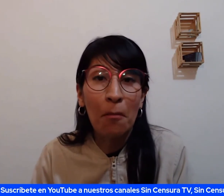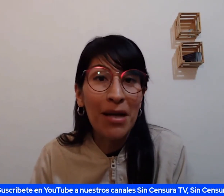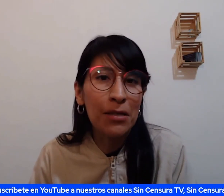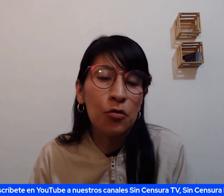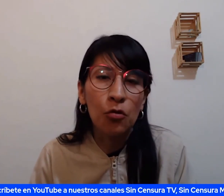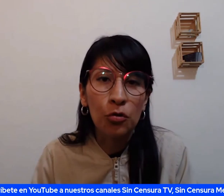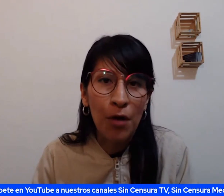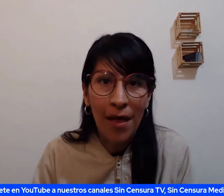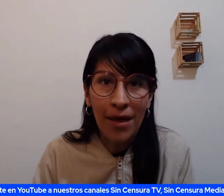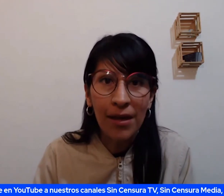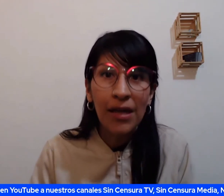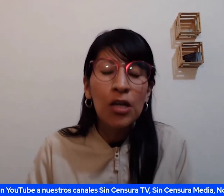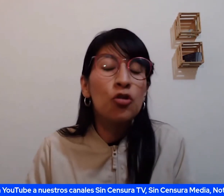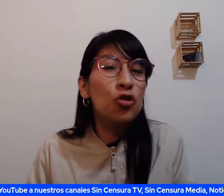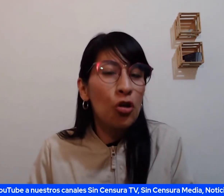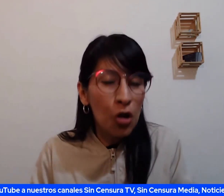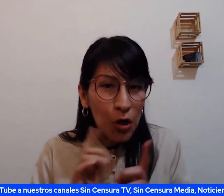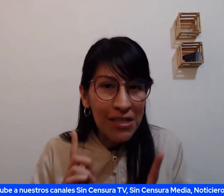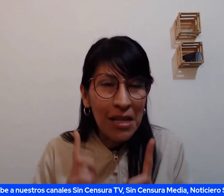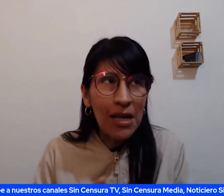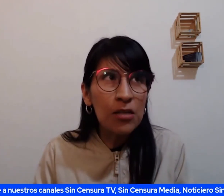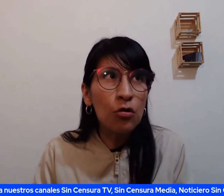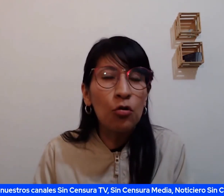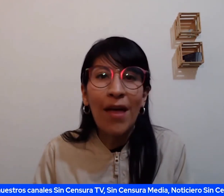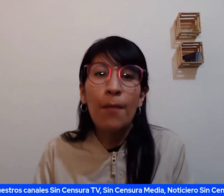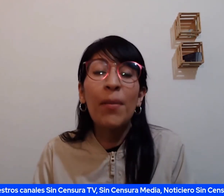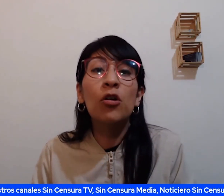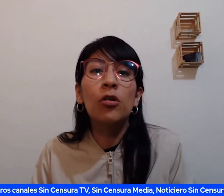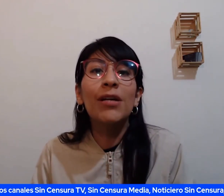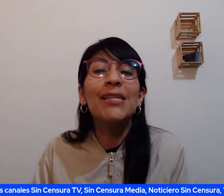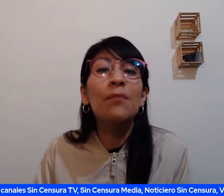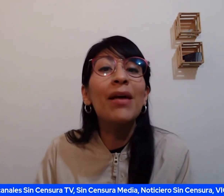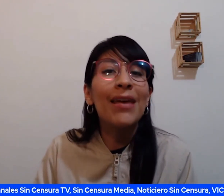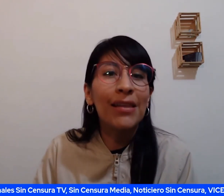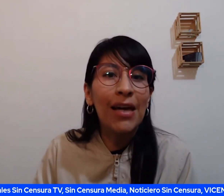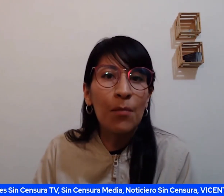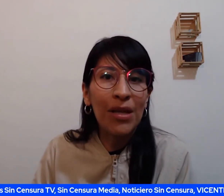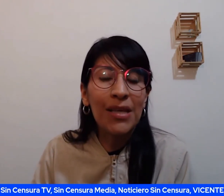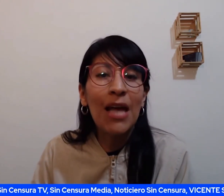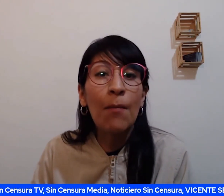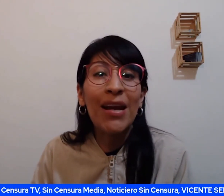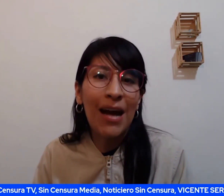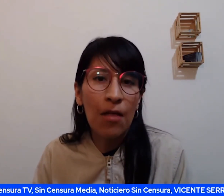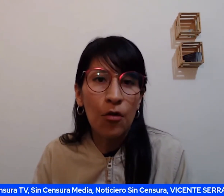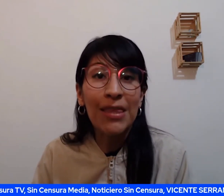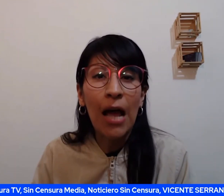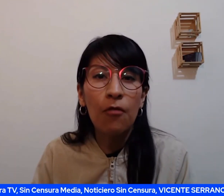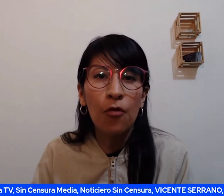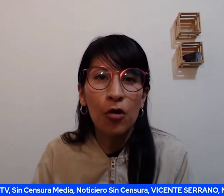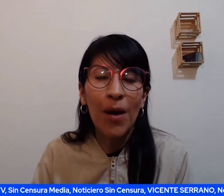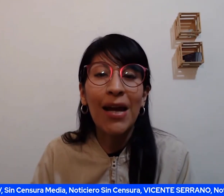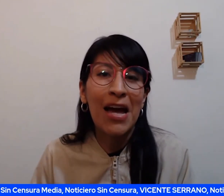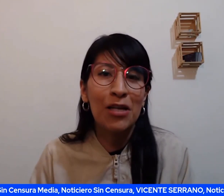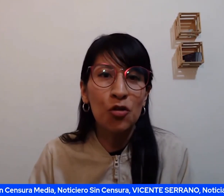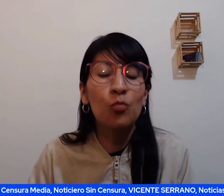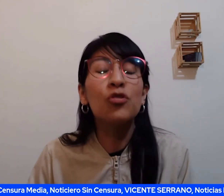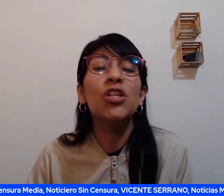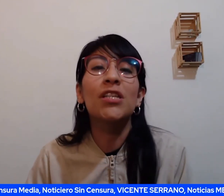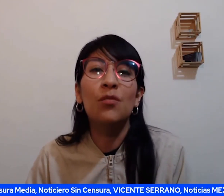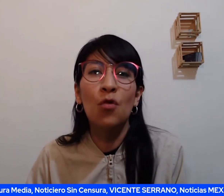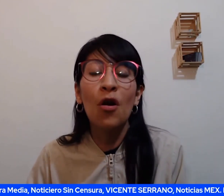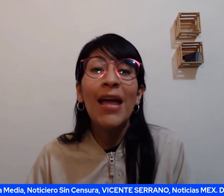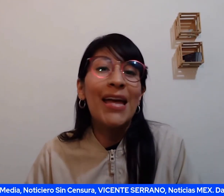el momento más estructurada. Yo no creo que esté tan estructurada, pero creo que sí mediáticamente se ha manejado de tal forma que ha